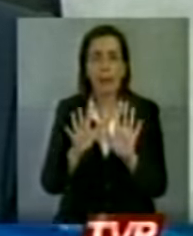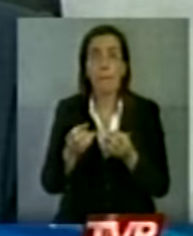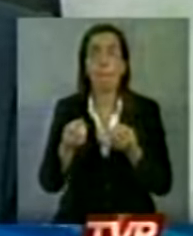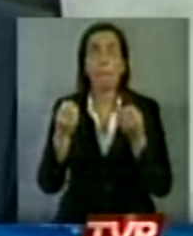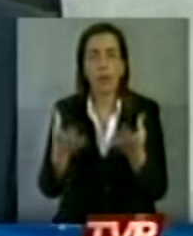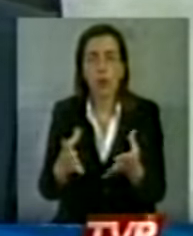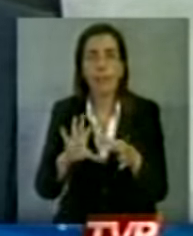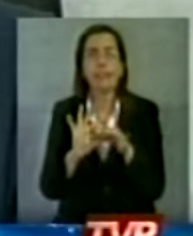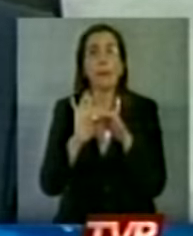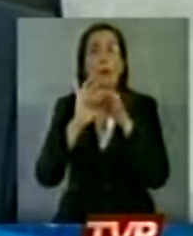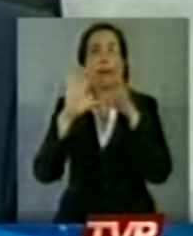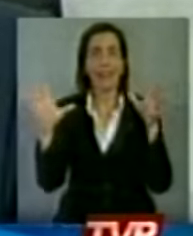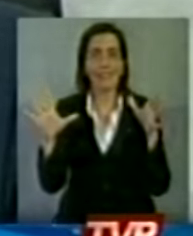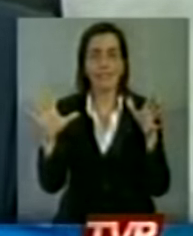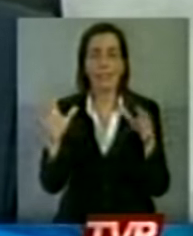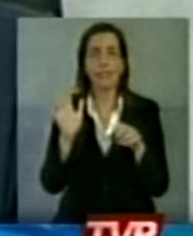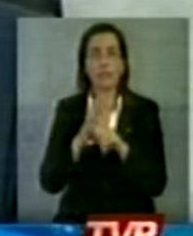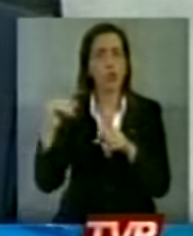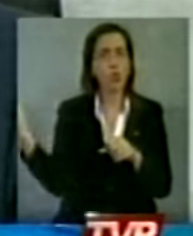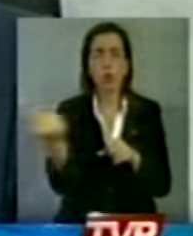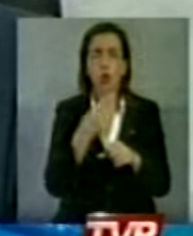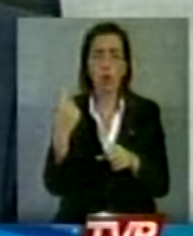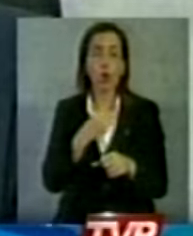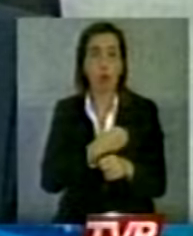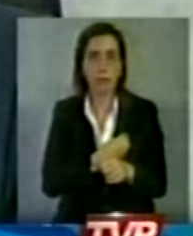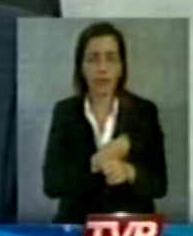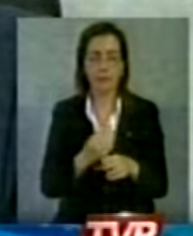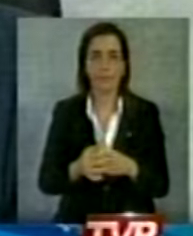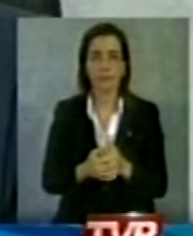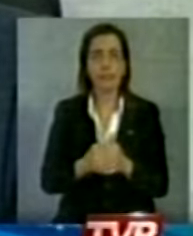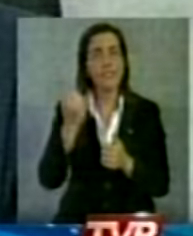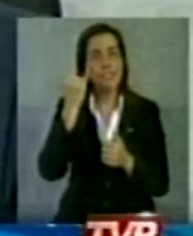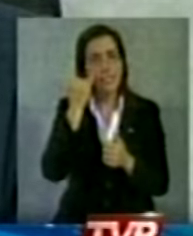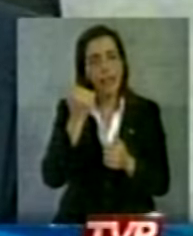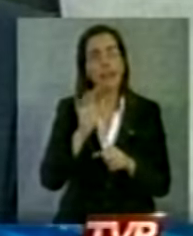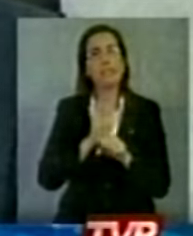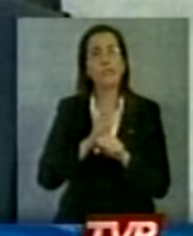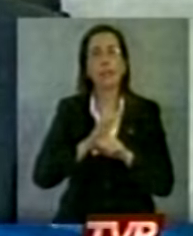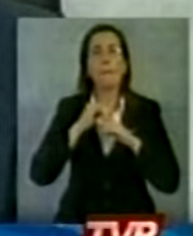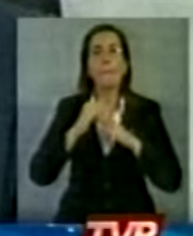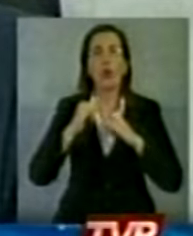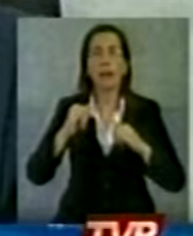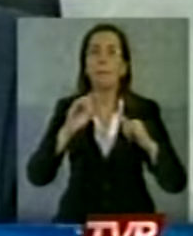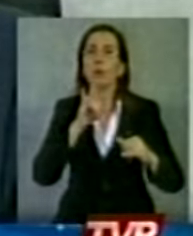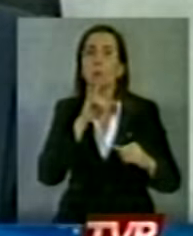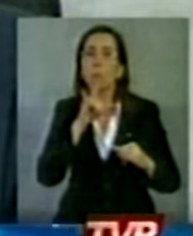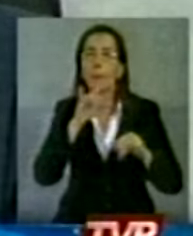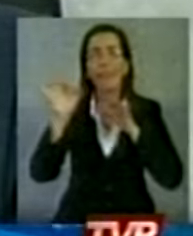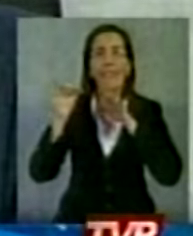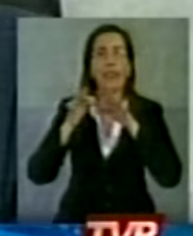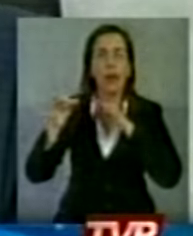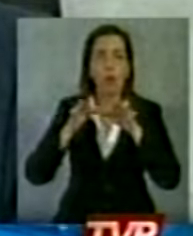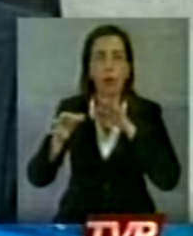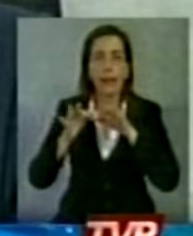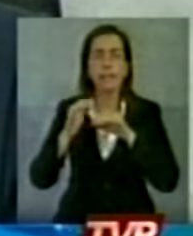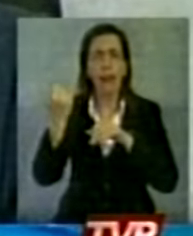de democratización institucional y social. Por ello hemos puesto en marcha el programa Tucumán Dialoga, en